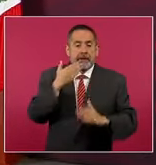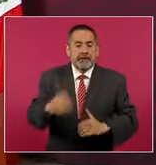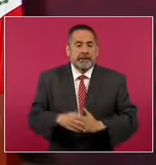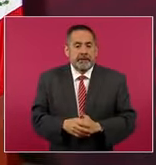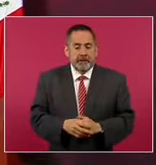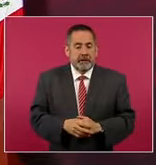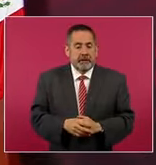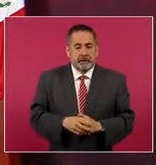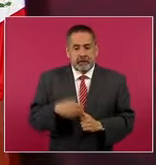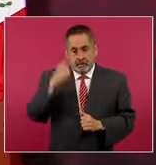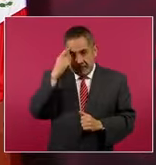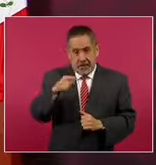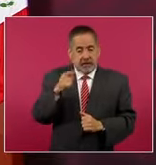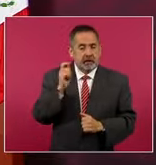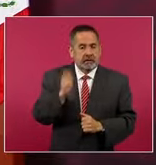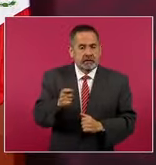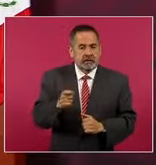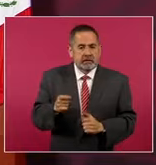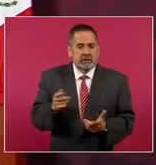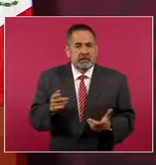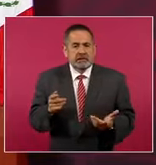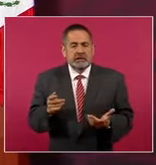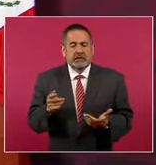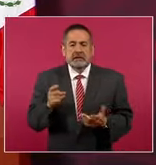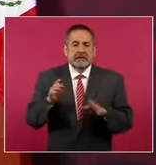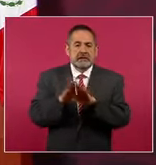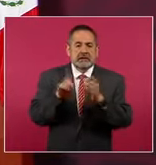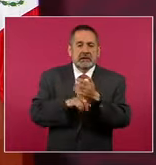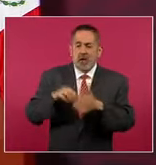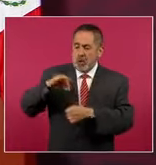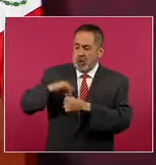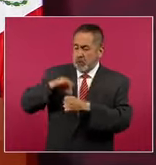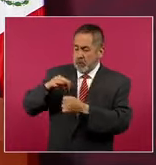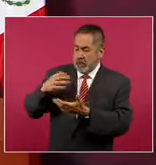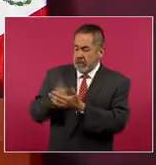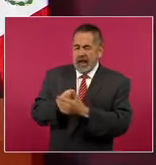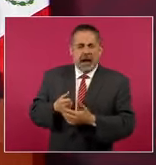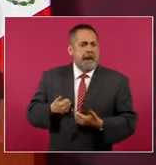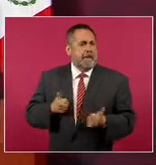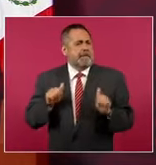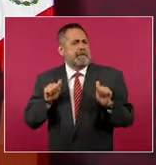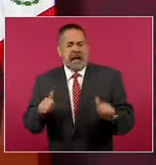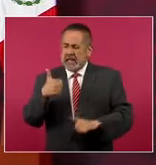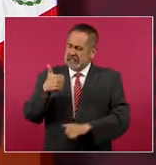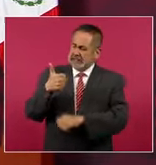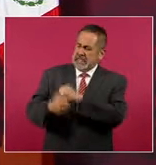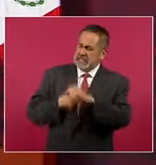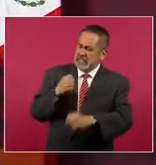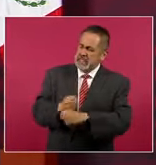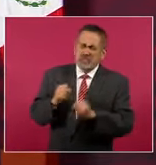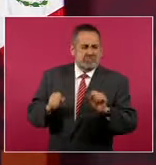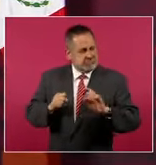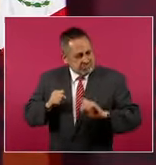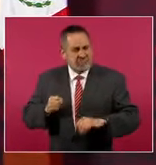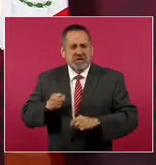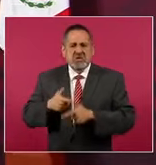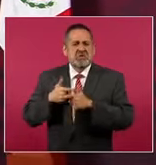para que no se llegue y se piense, me eligieron por 6 años. Y ahora se aguantan.